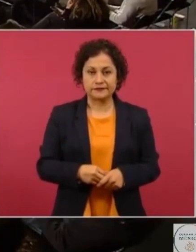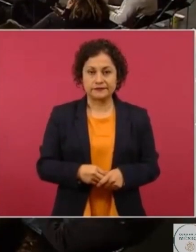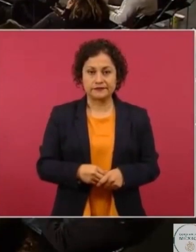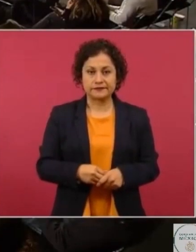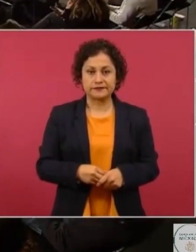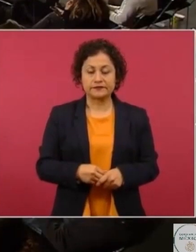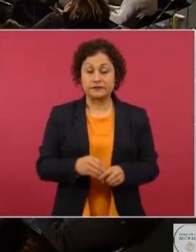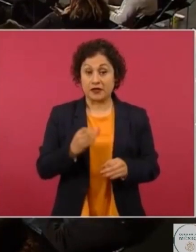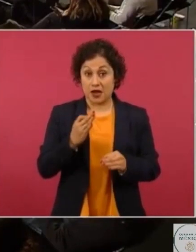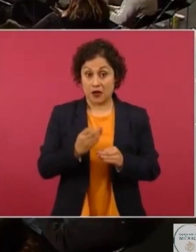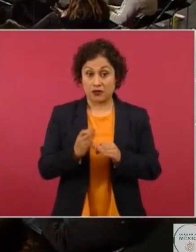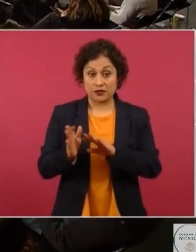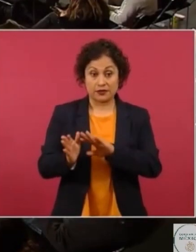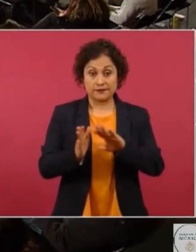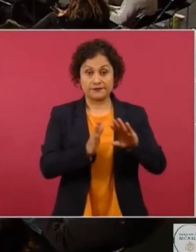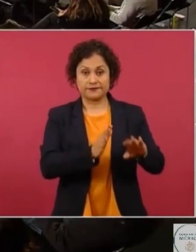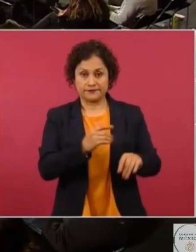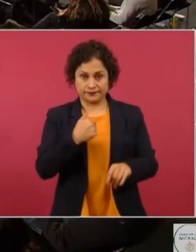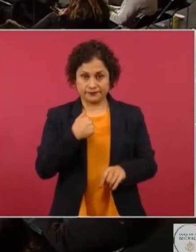Aquí aprovecho